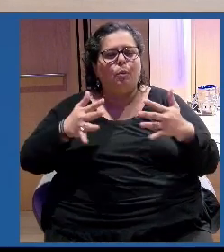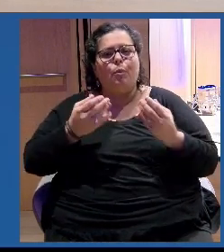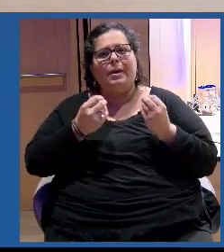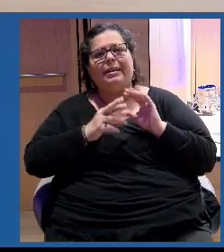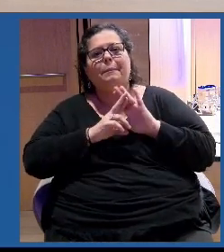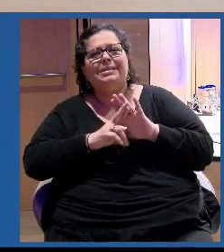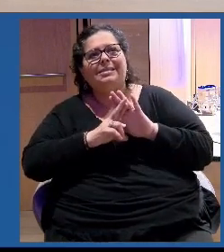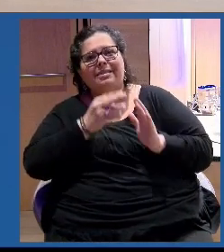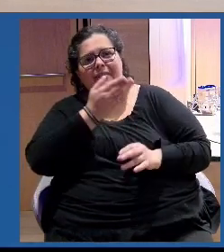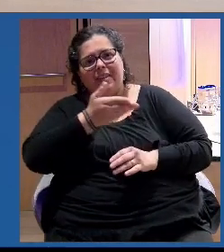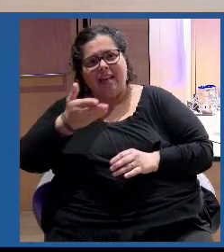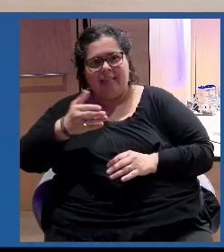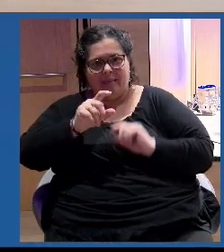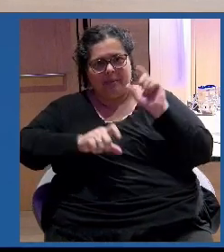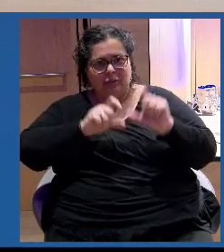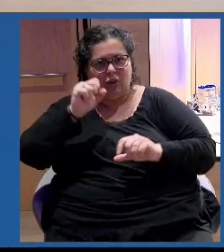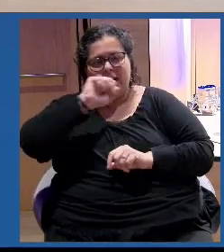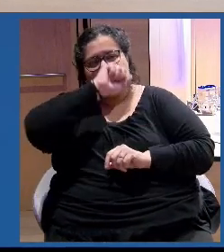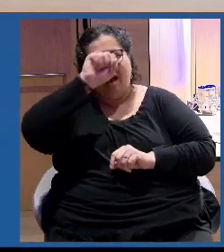representatividad, ¿sí?